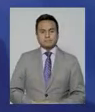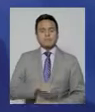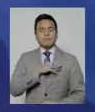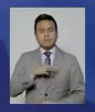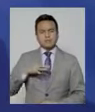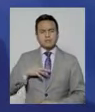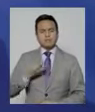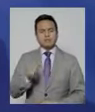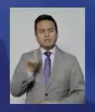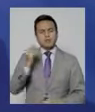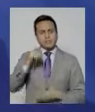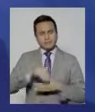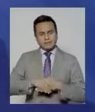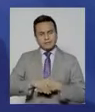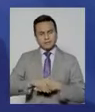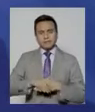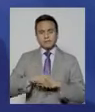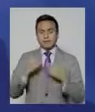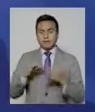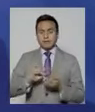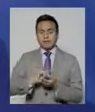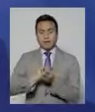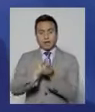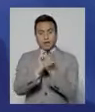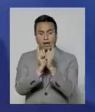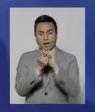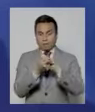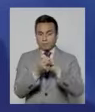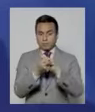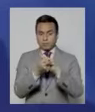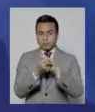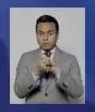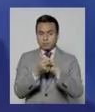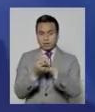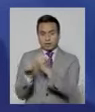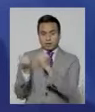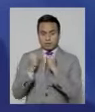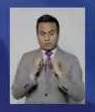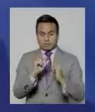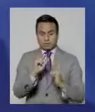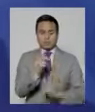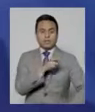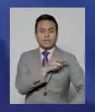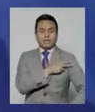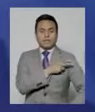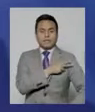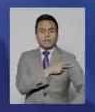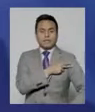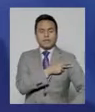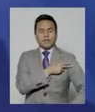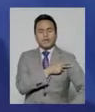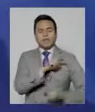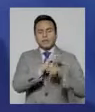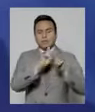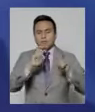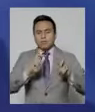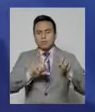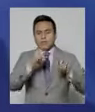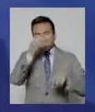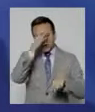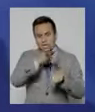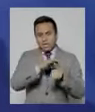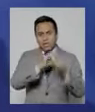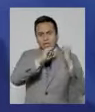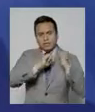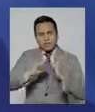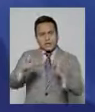Ministro, buenas tardes. Con los cambios que informó hace algunos instantes el jefe de Epidemiología sobre la entrega de